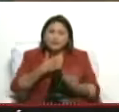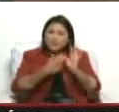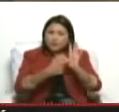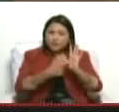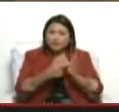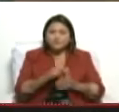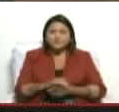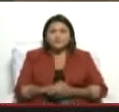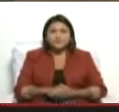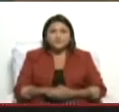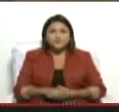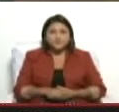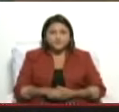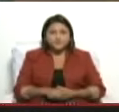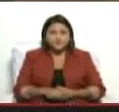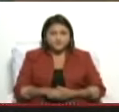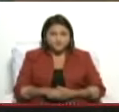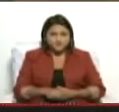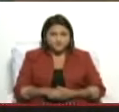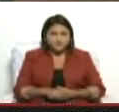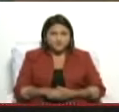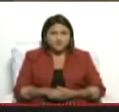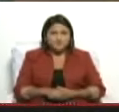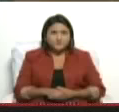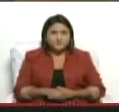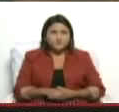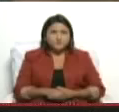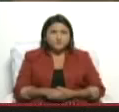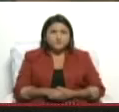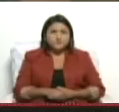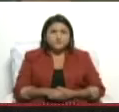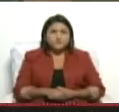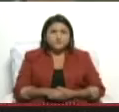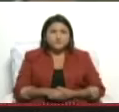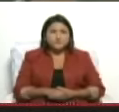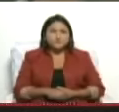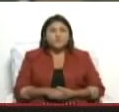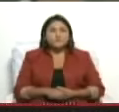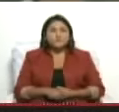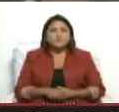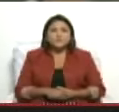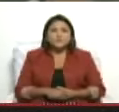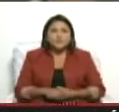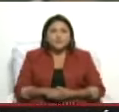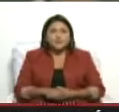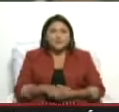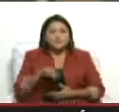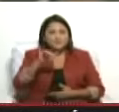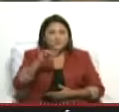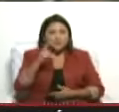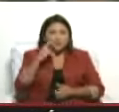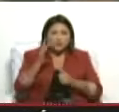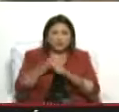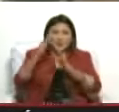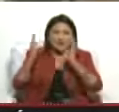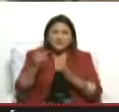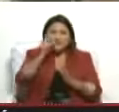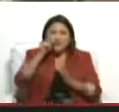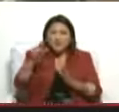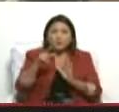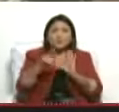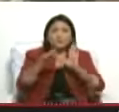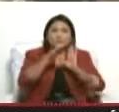pantalla Mostrar verdad la orden de operación podrá verse